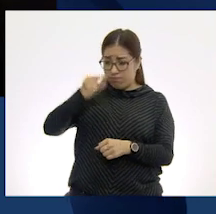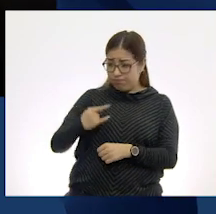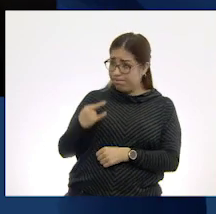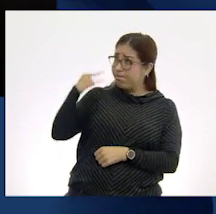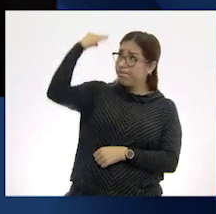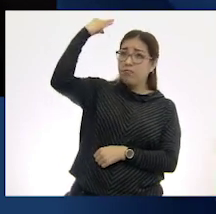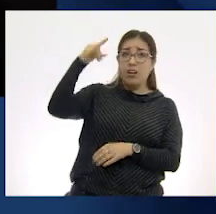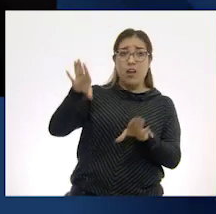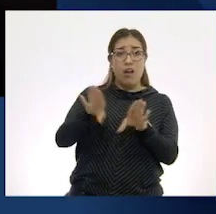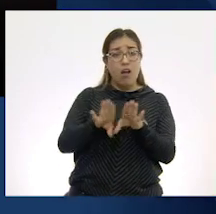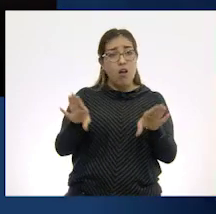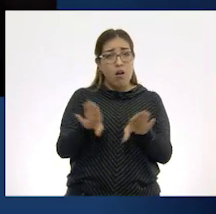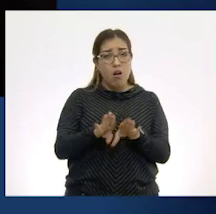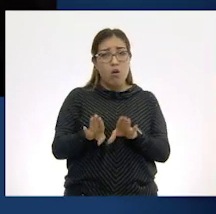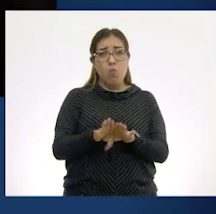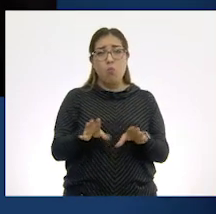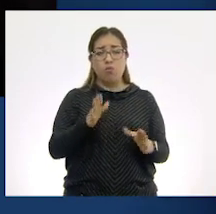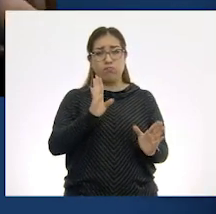sus lanzas.